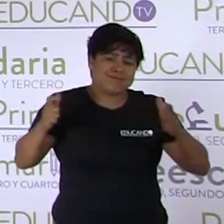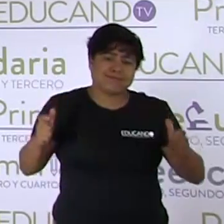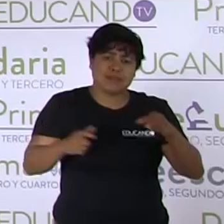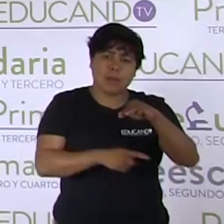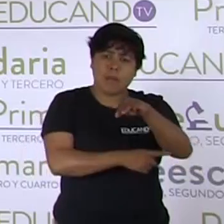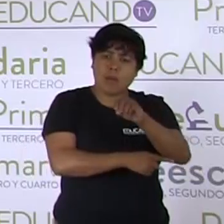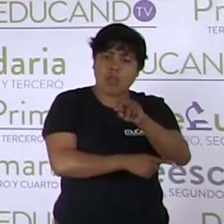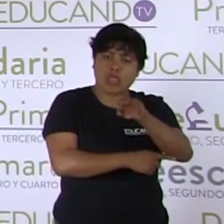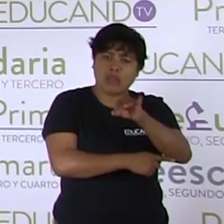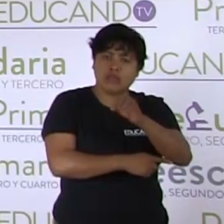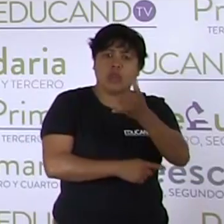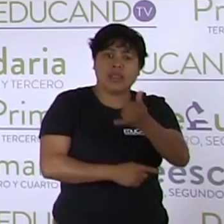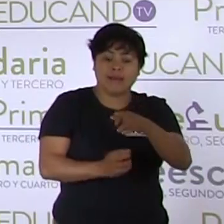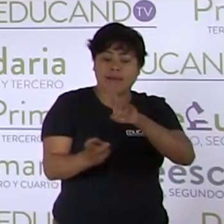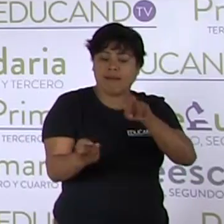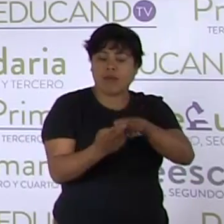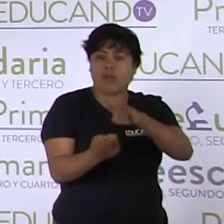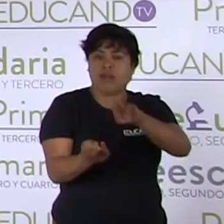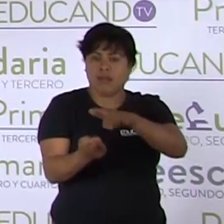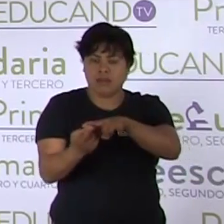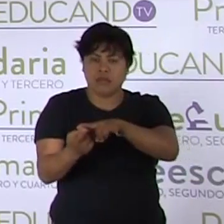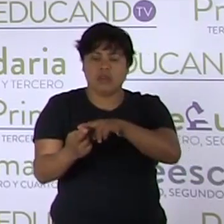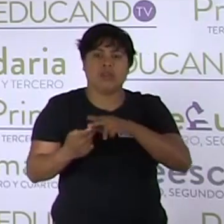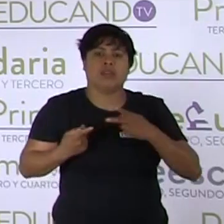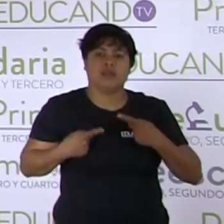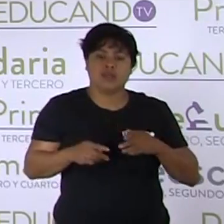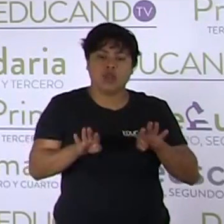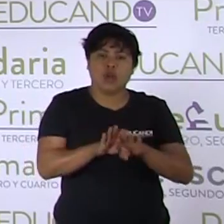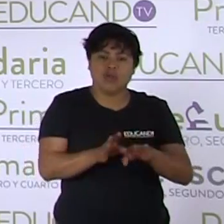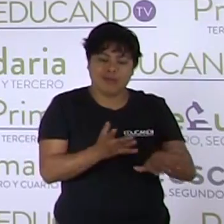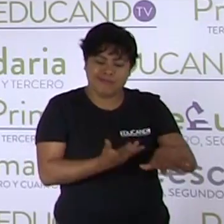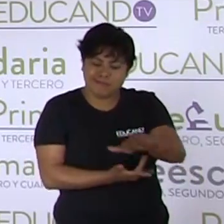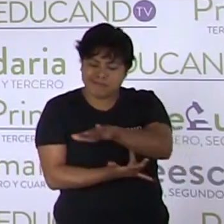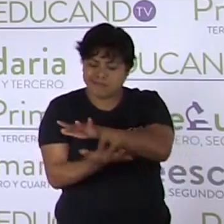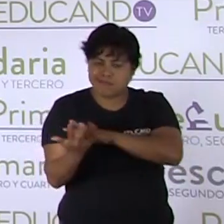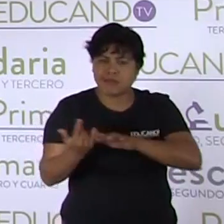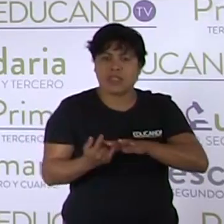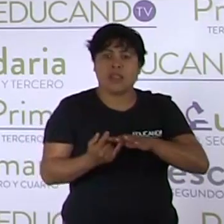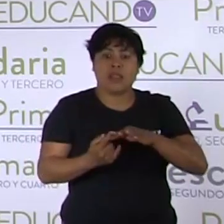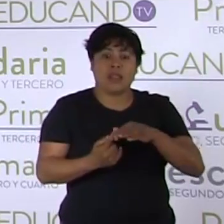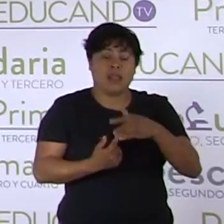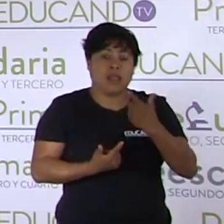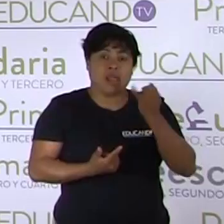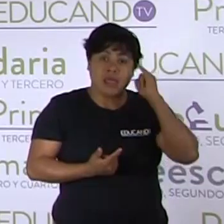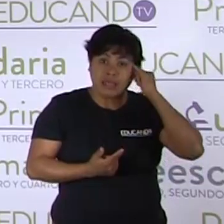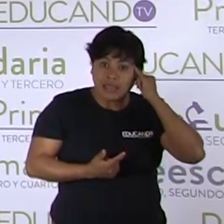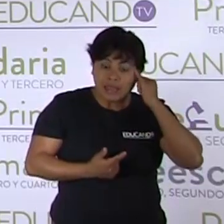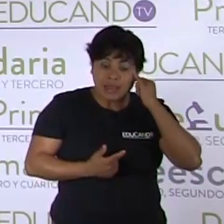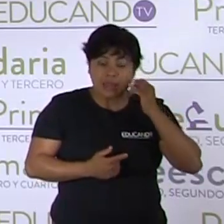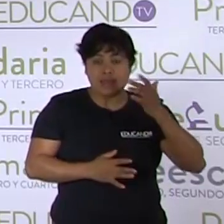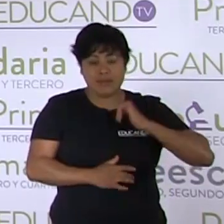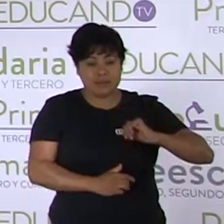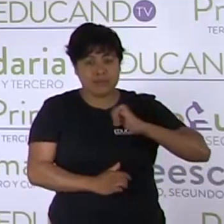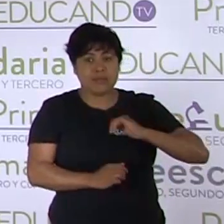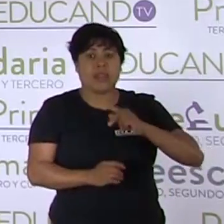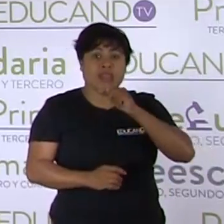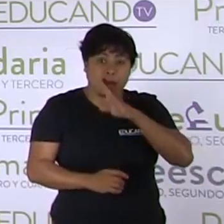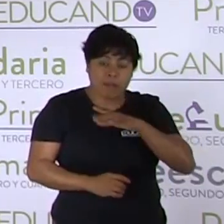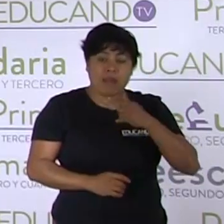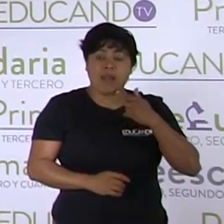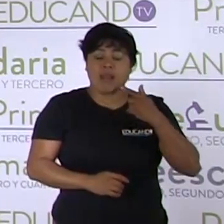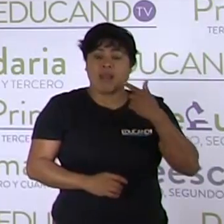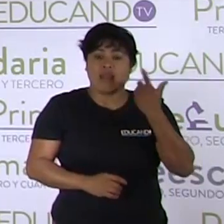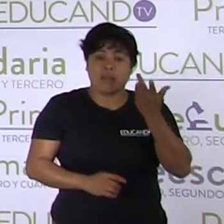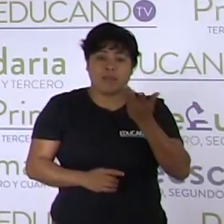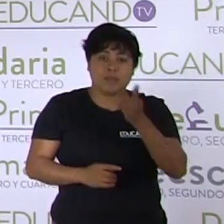y regionalismo, la mezcla con lenguas indígenas, incluso lenguas extranjeras, y